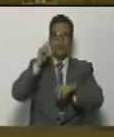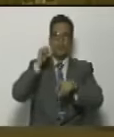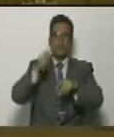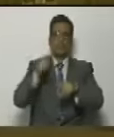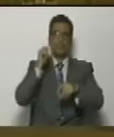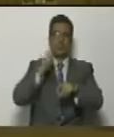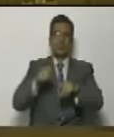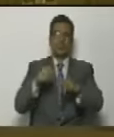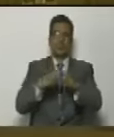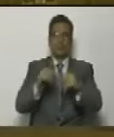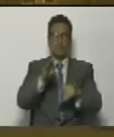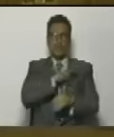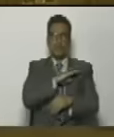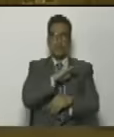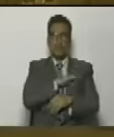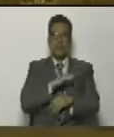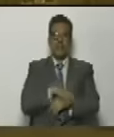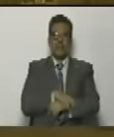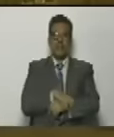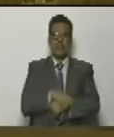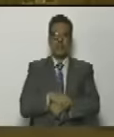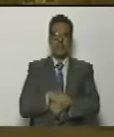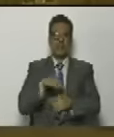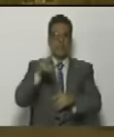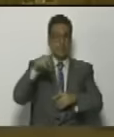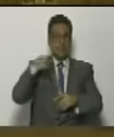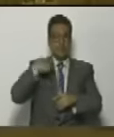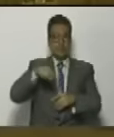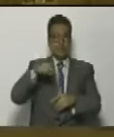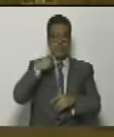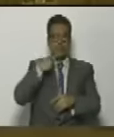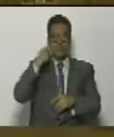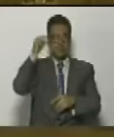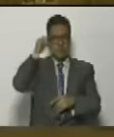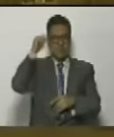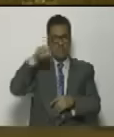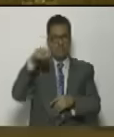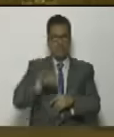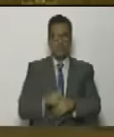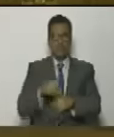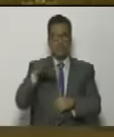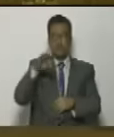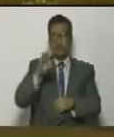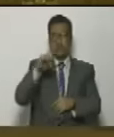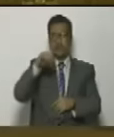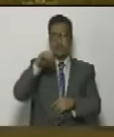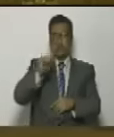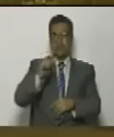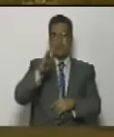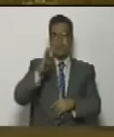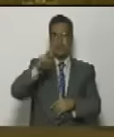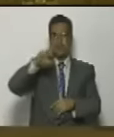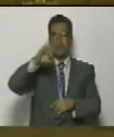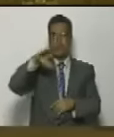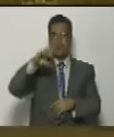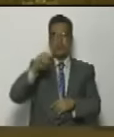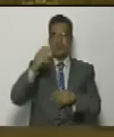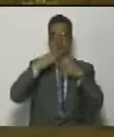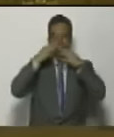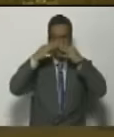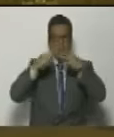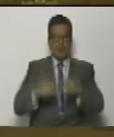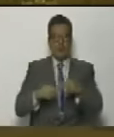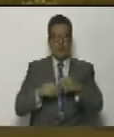los recursos que nos pertenecen. Es por eso que hoy decimos que Fabricio Ojeda es un